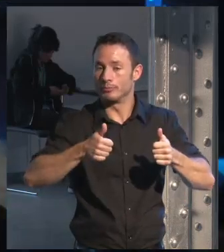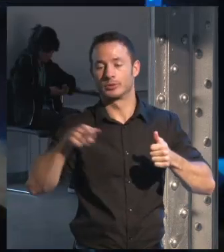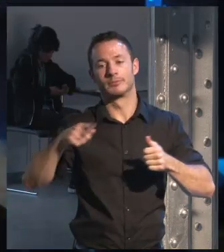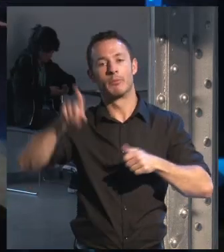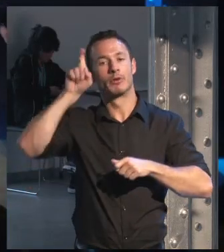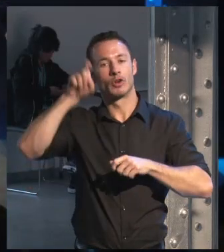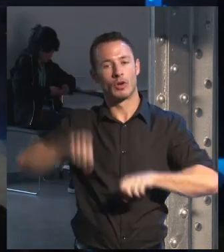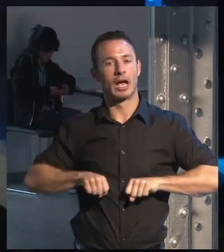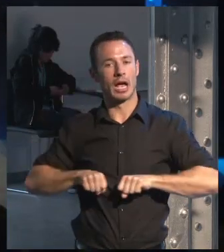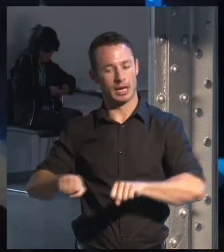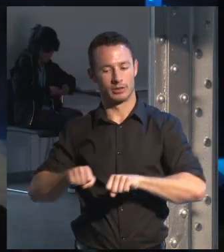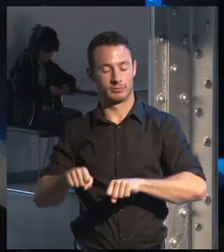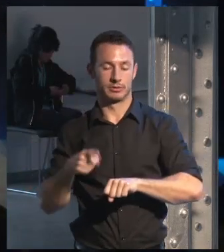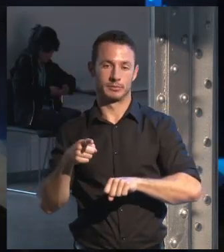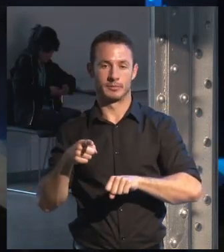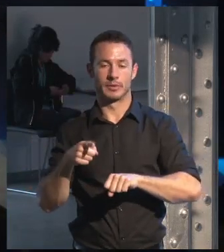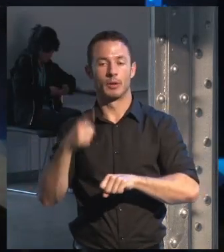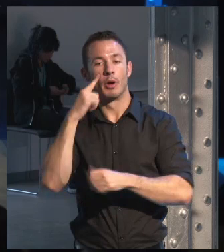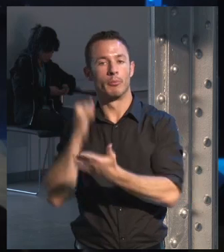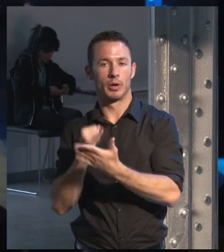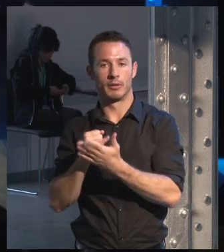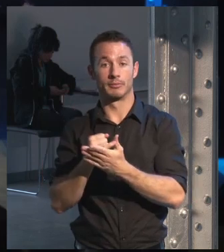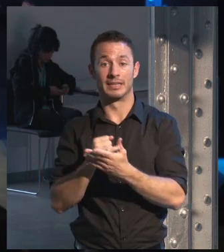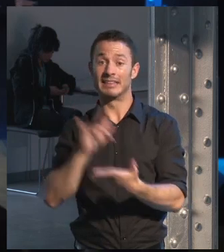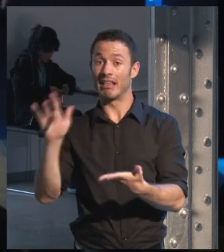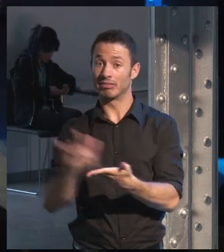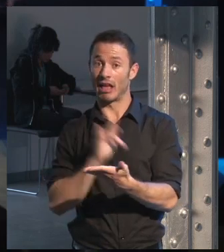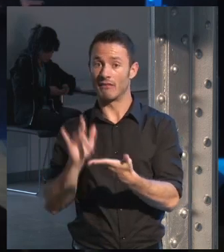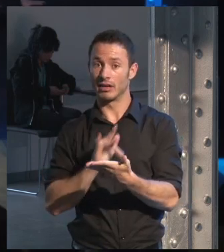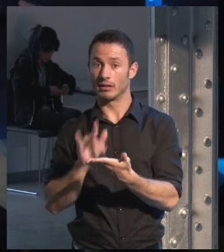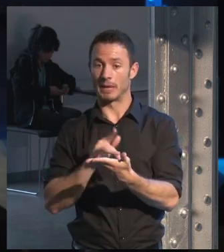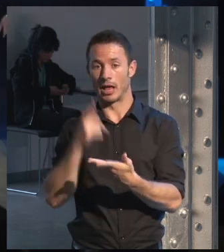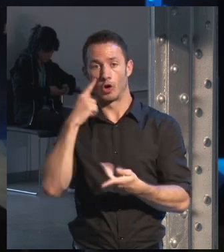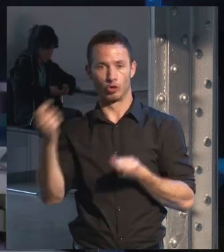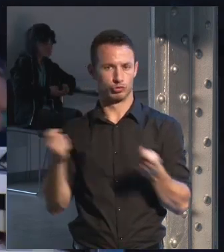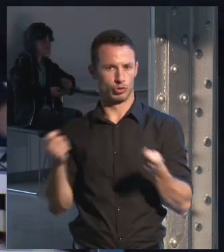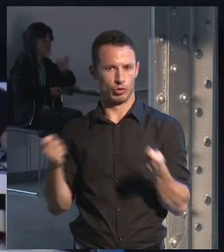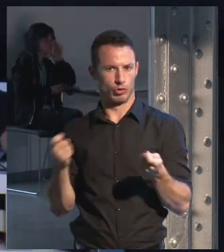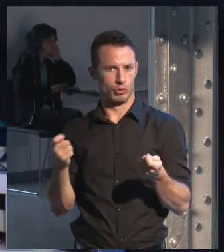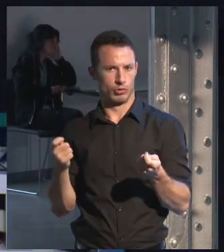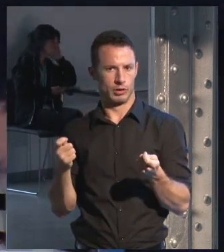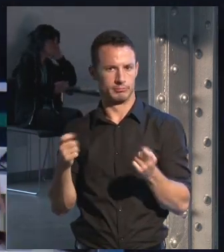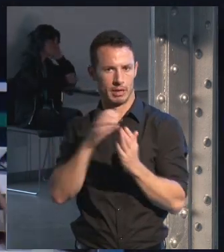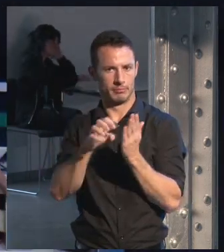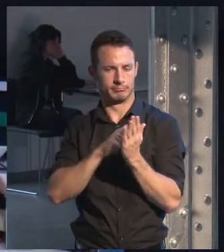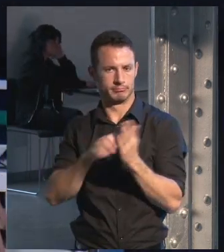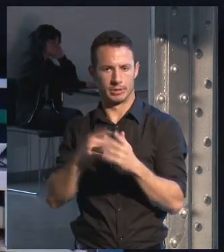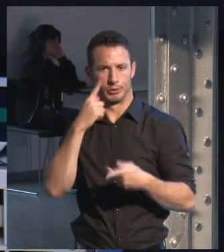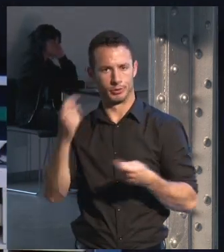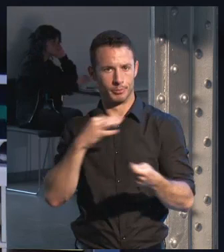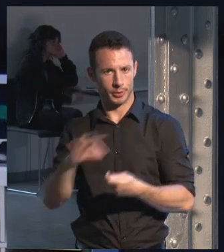características, este es un prototipo, va a tener un tablet desde el que va a controlar toda la solución, y va a tener una